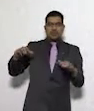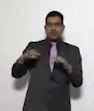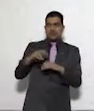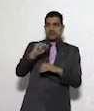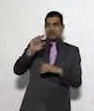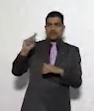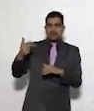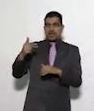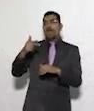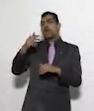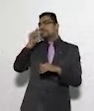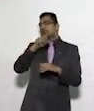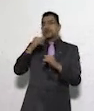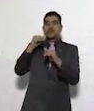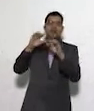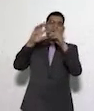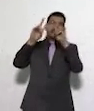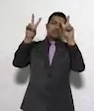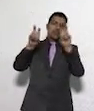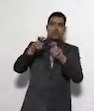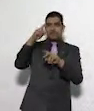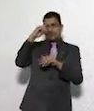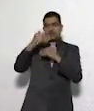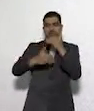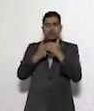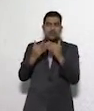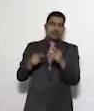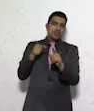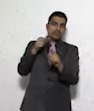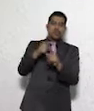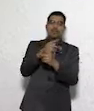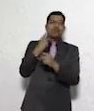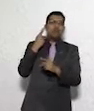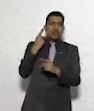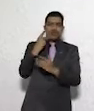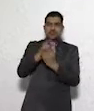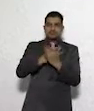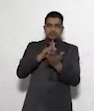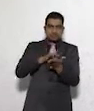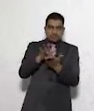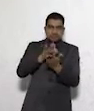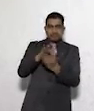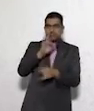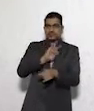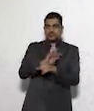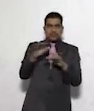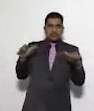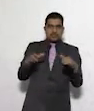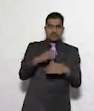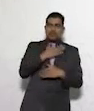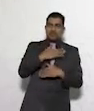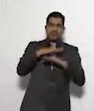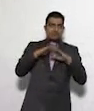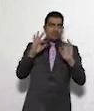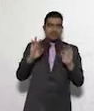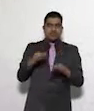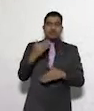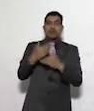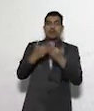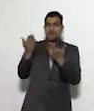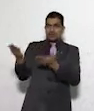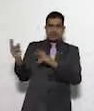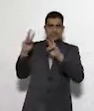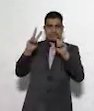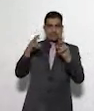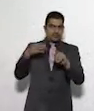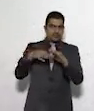titulado Elementos para la Construcción de una Política de Estado para la Seguridad y Justicia en Democracia, que hoy también es